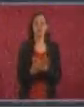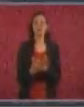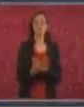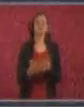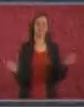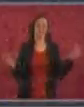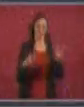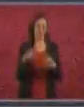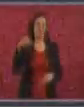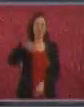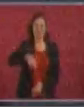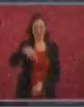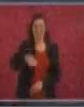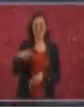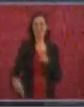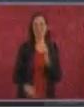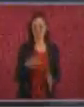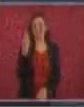lugar?